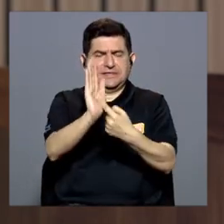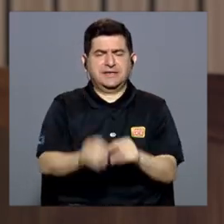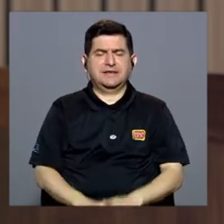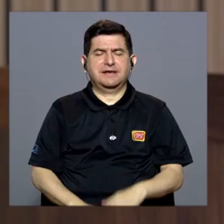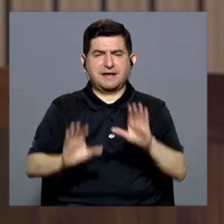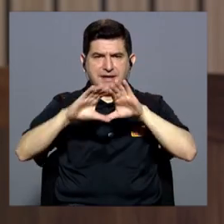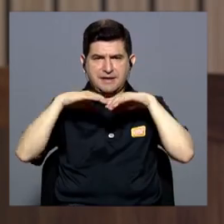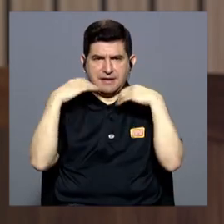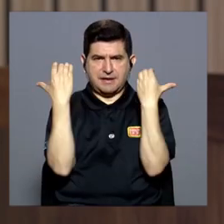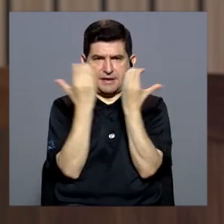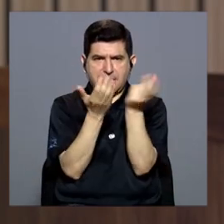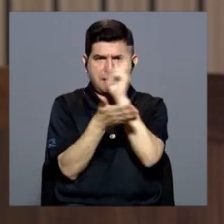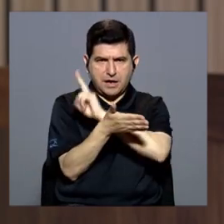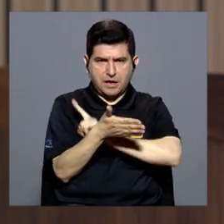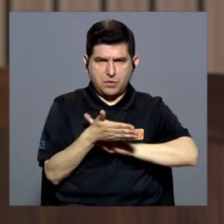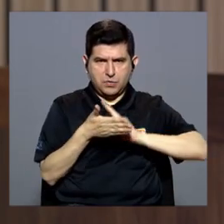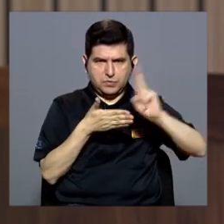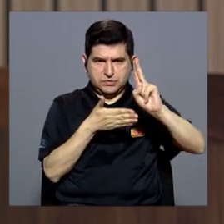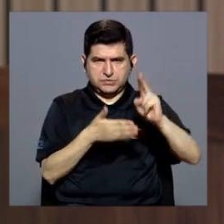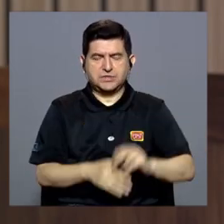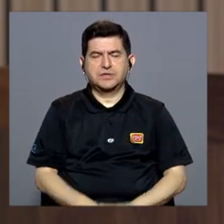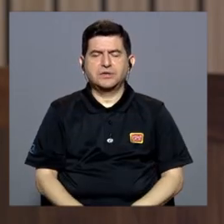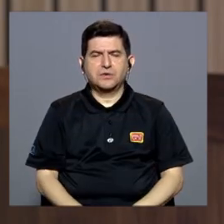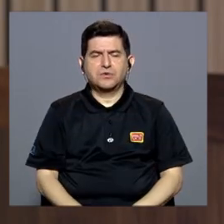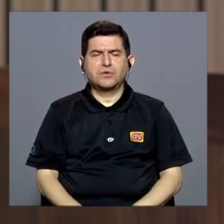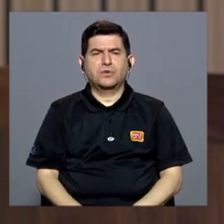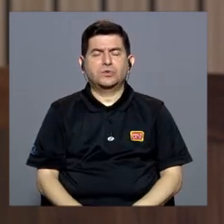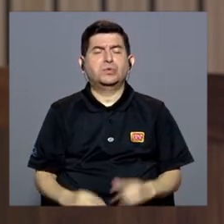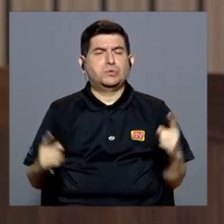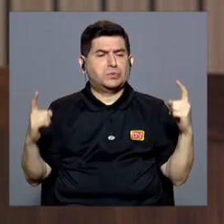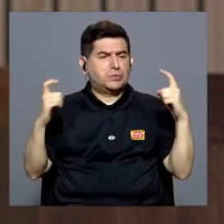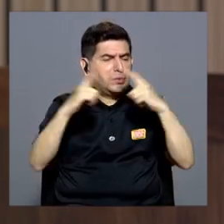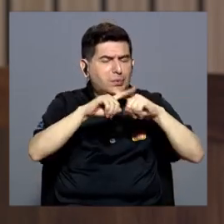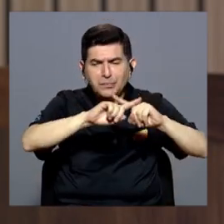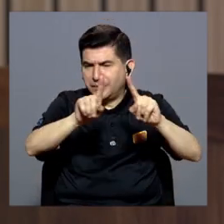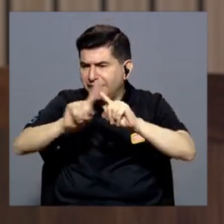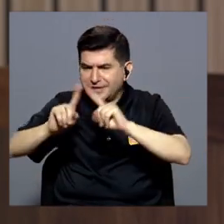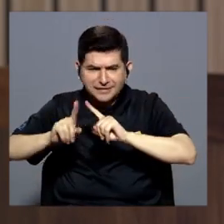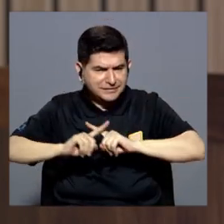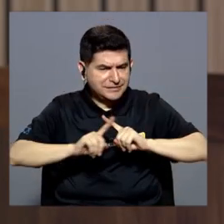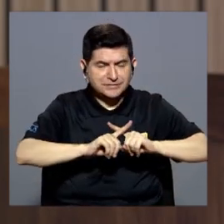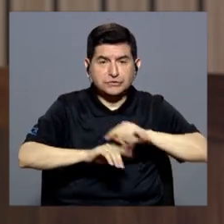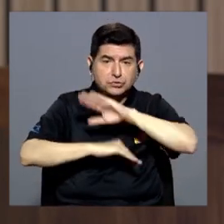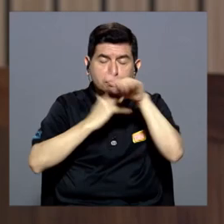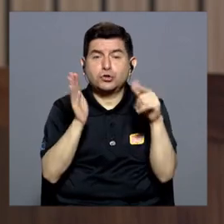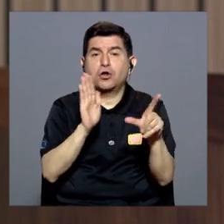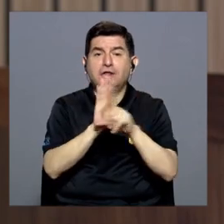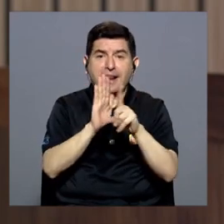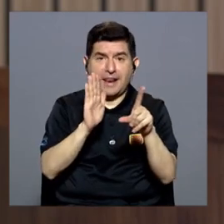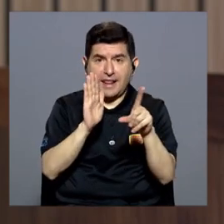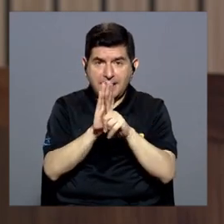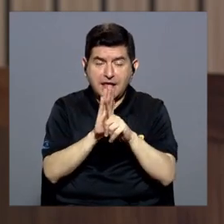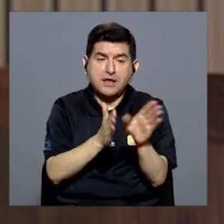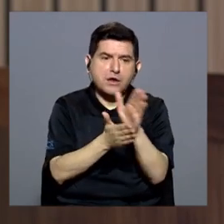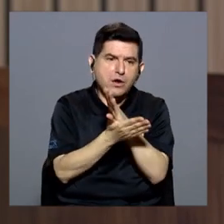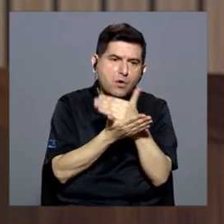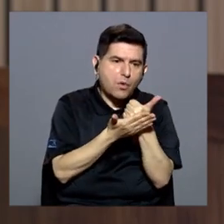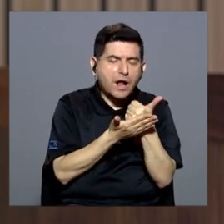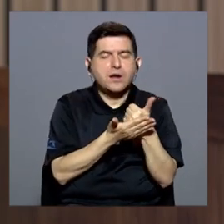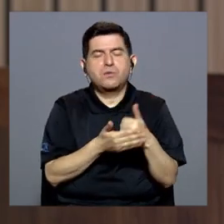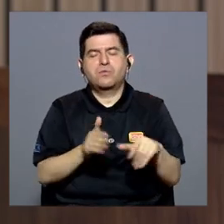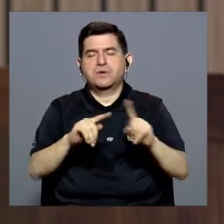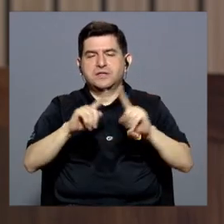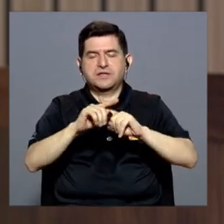Consejo Universitario nos llega mucha complejidad en el sentido de que todas las leyes que, o alguna cantidad de